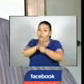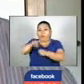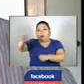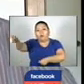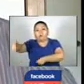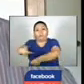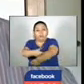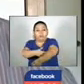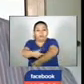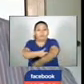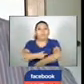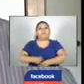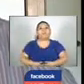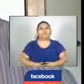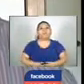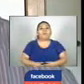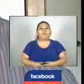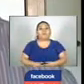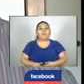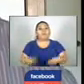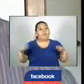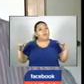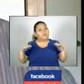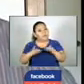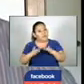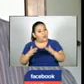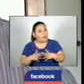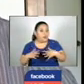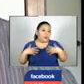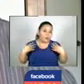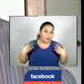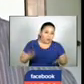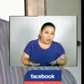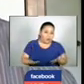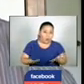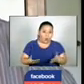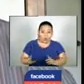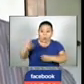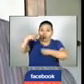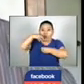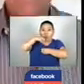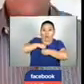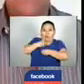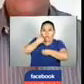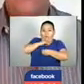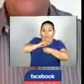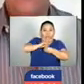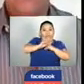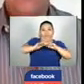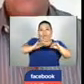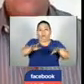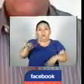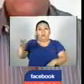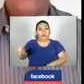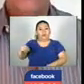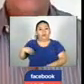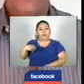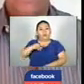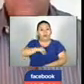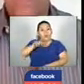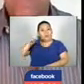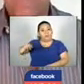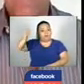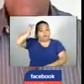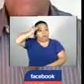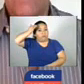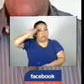muerto, y también como a servir como un transmisor de mayor enfermedad. El doctor Edward Jones López es